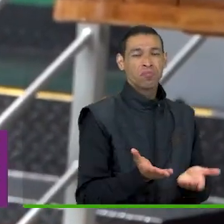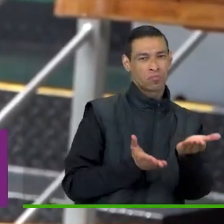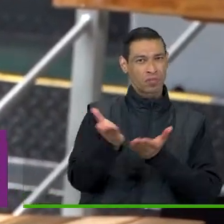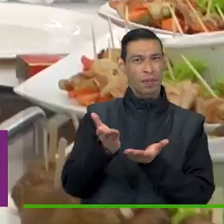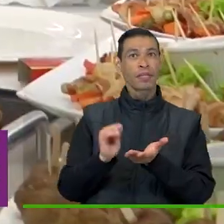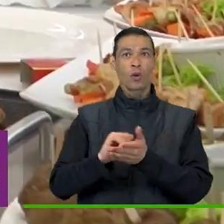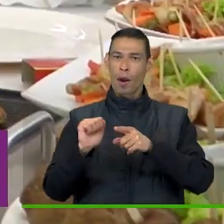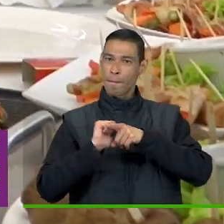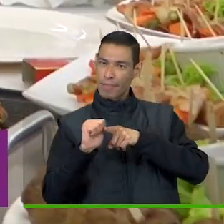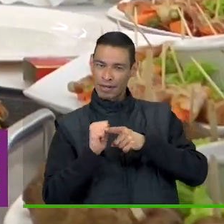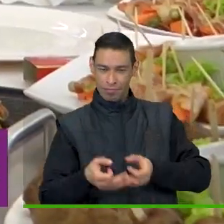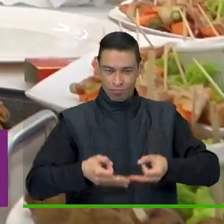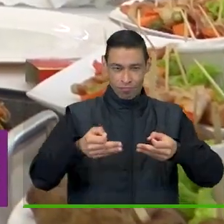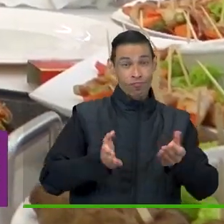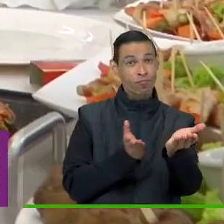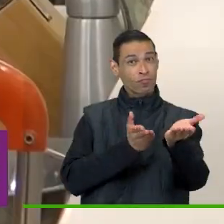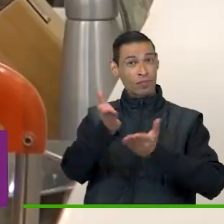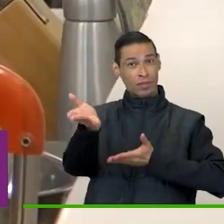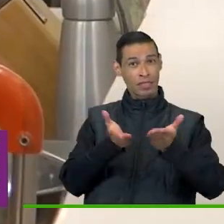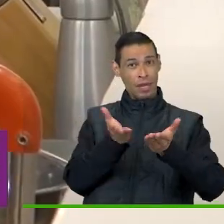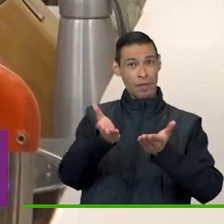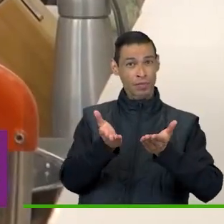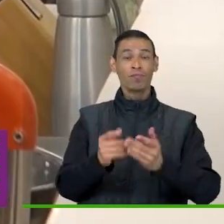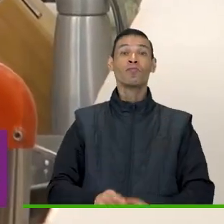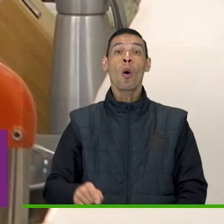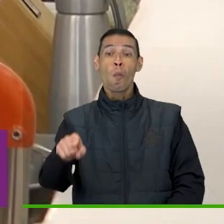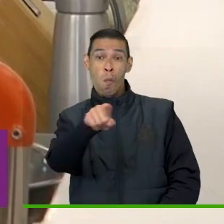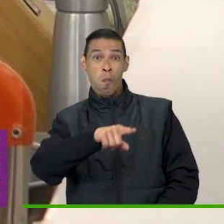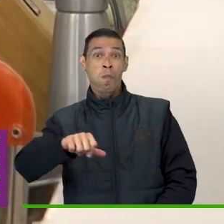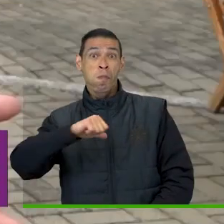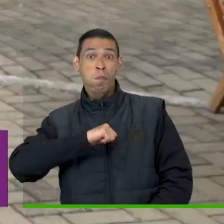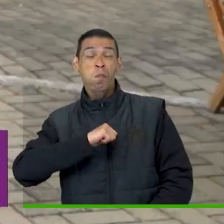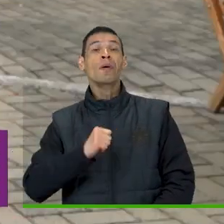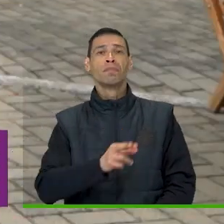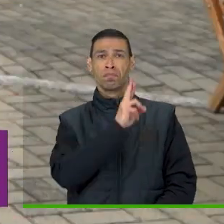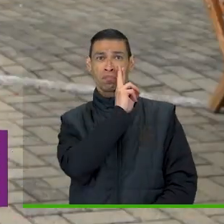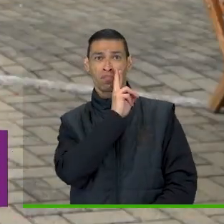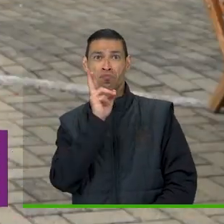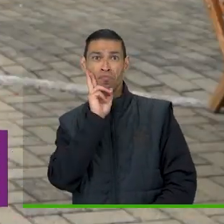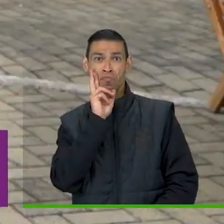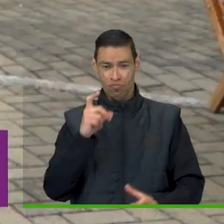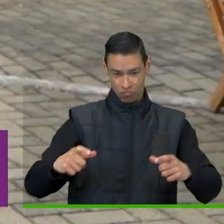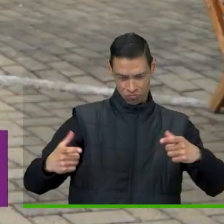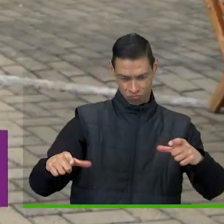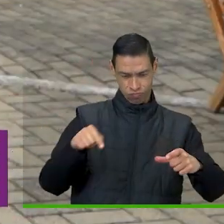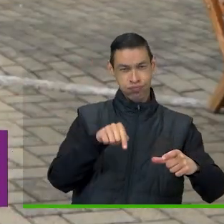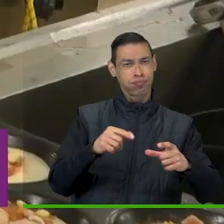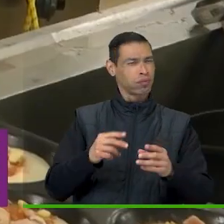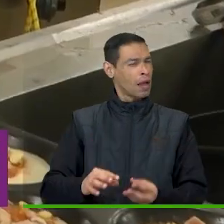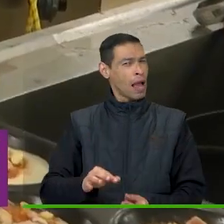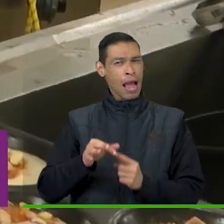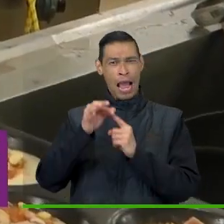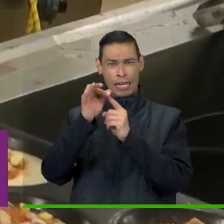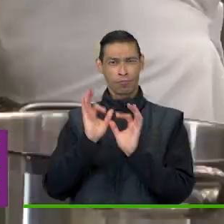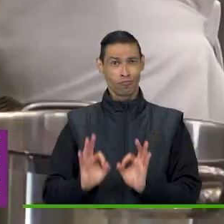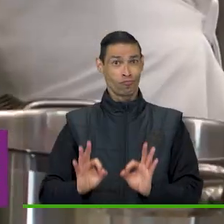Disfrutando también del área de restaurante con un plato gourmet elaborado por los chicos de técnico de cocina.